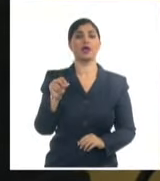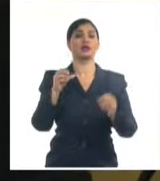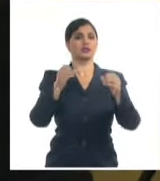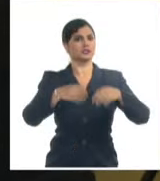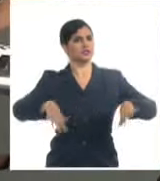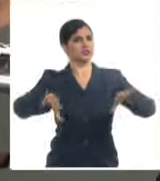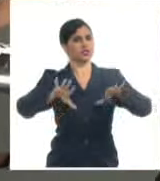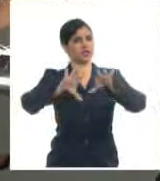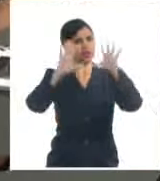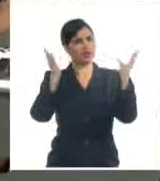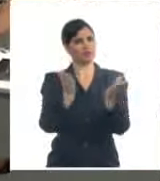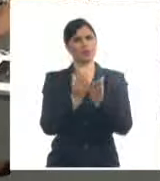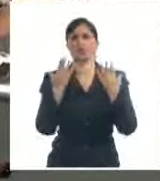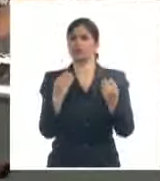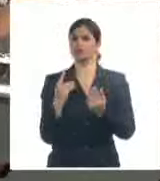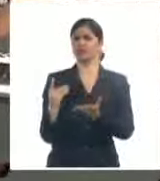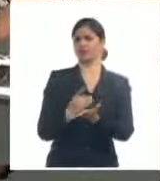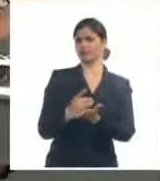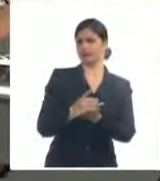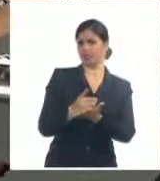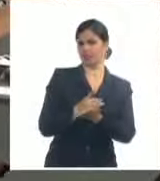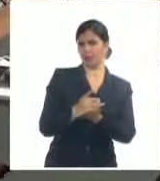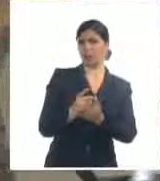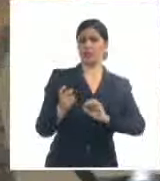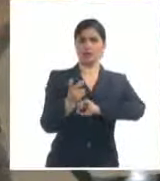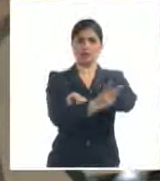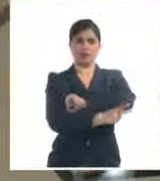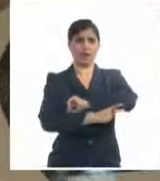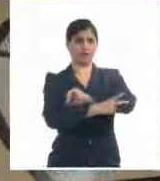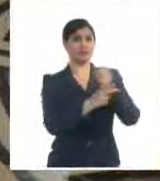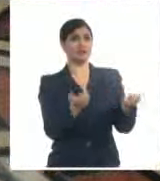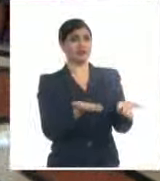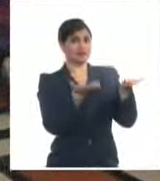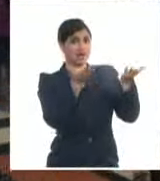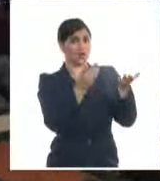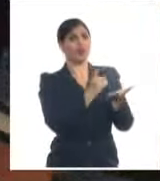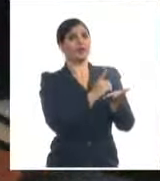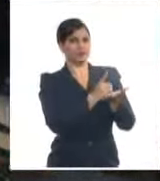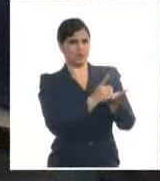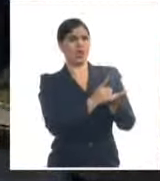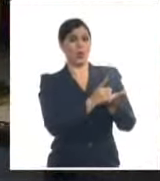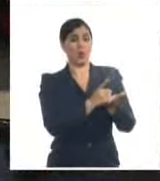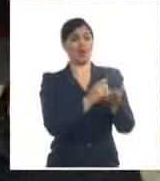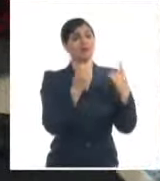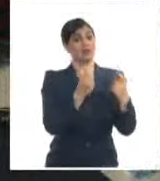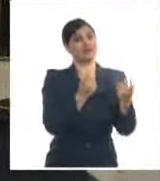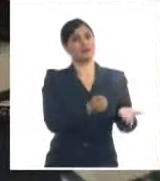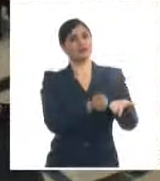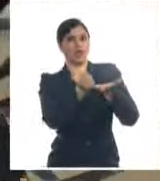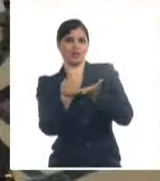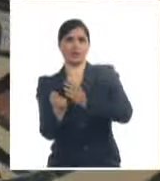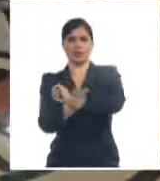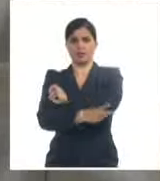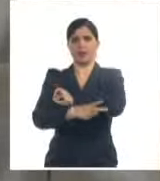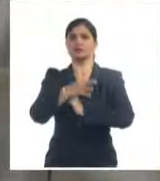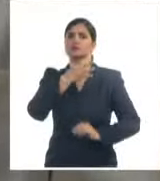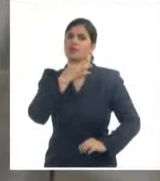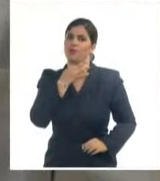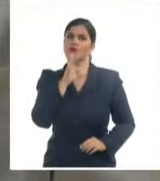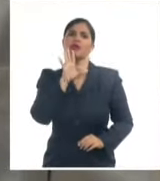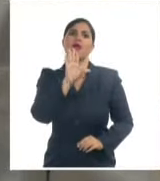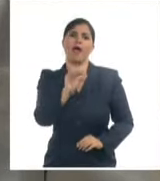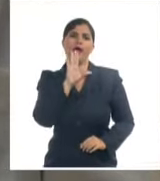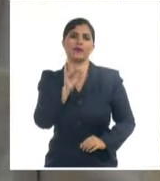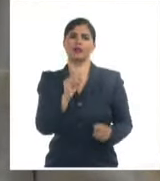endeudamiento externo que no solo alcanza a los países en desarrollo y que urge pasar del discurso a la acción. En